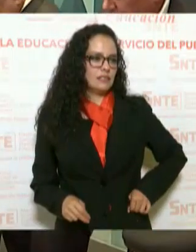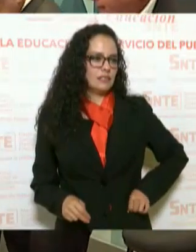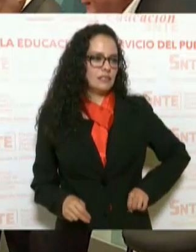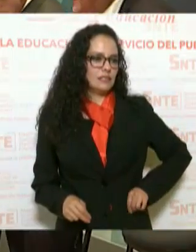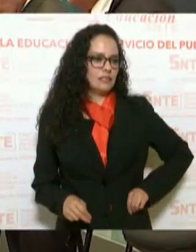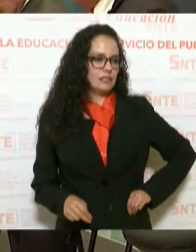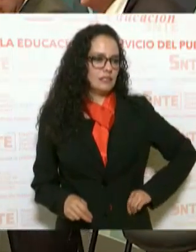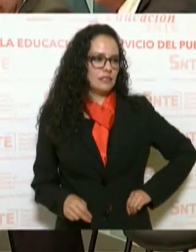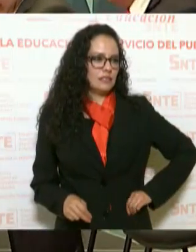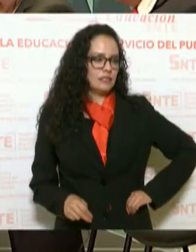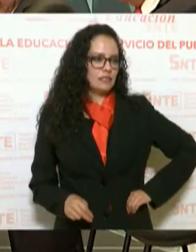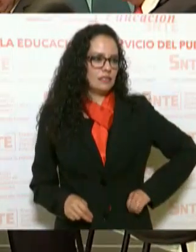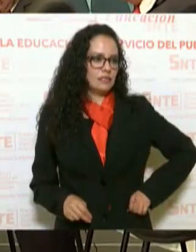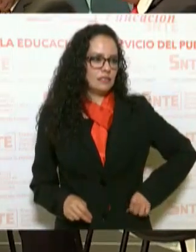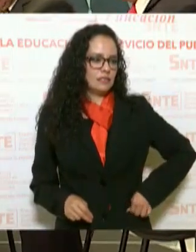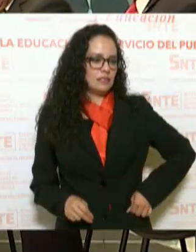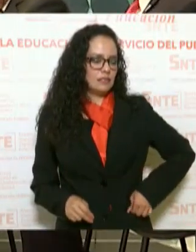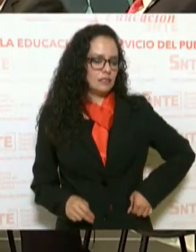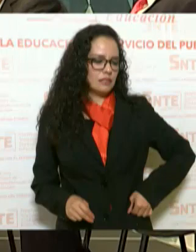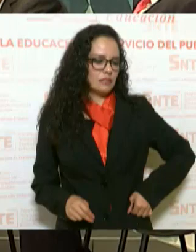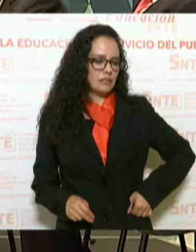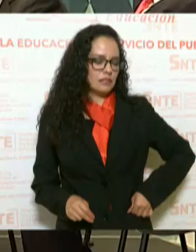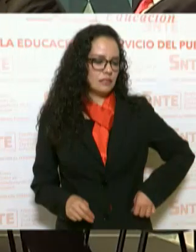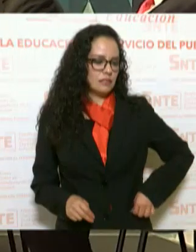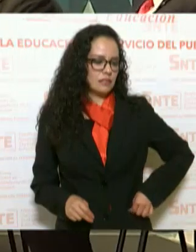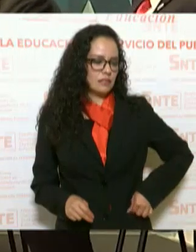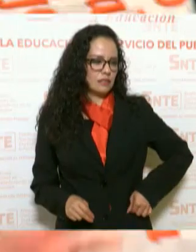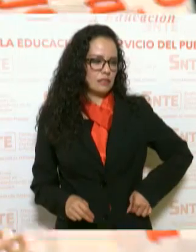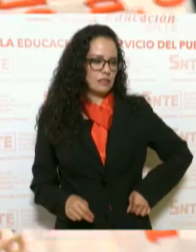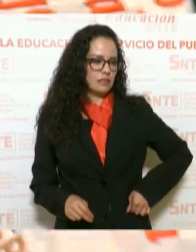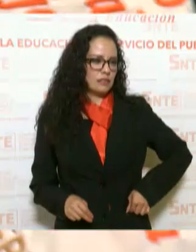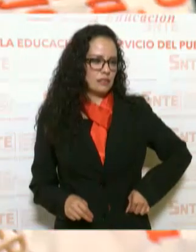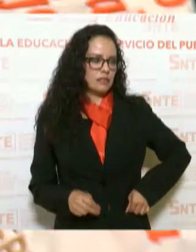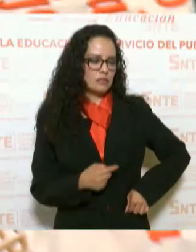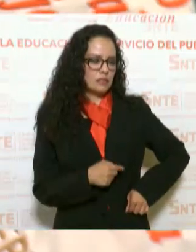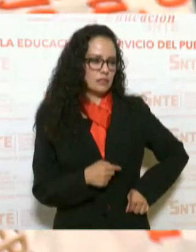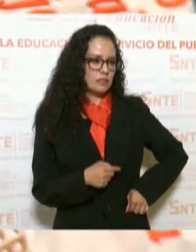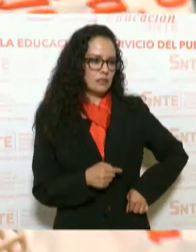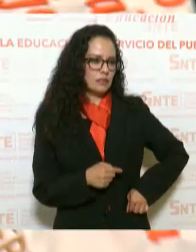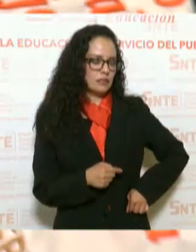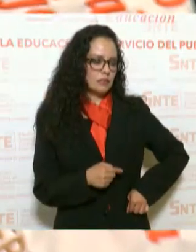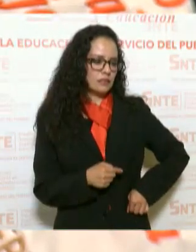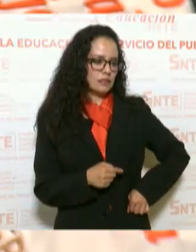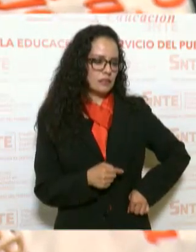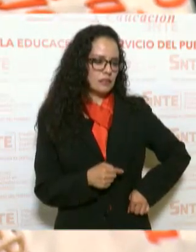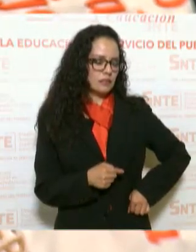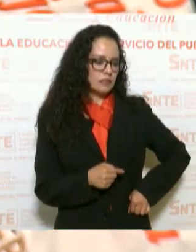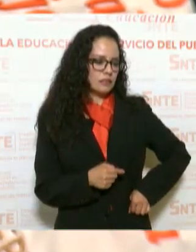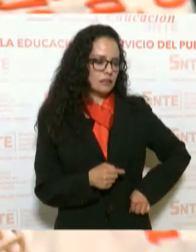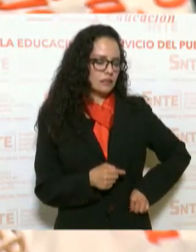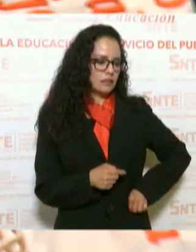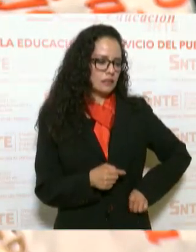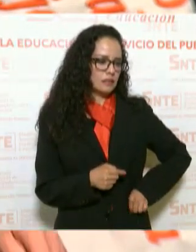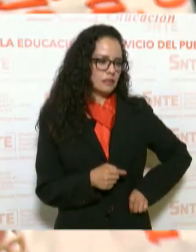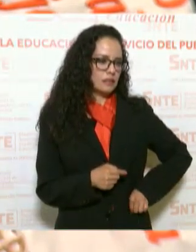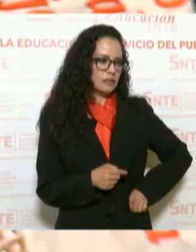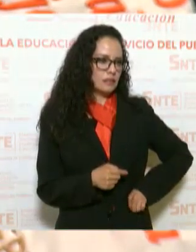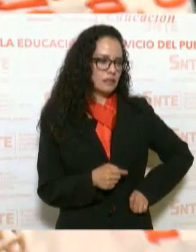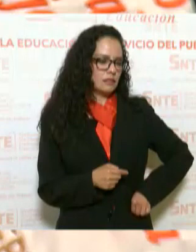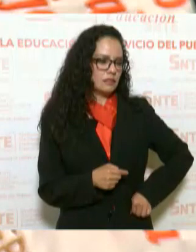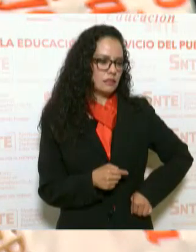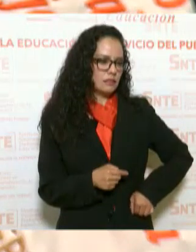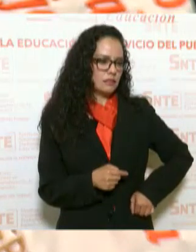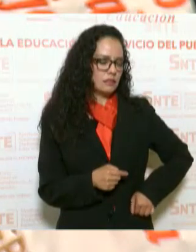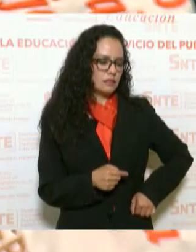Oh, thank you. Welcome, everybody. Good morning, gracias y bienvenidos a todos por estar aquí, amigos y colegas, principalmente